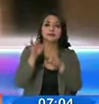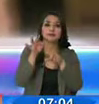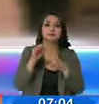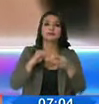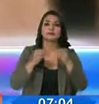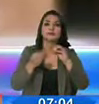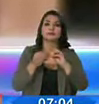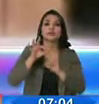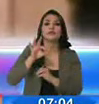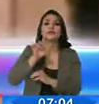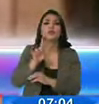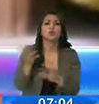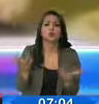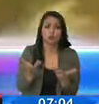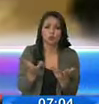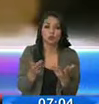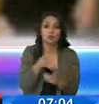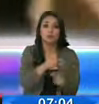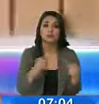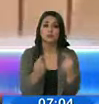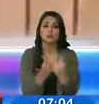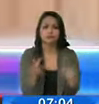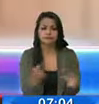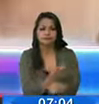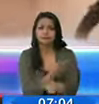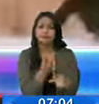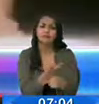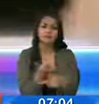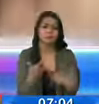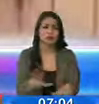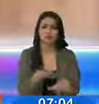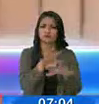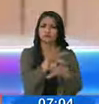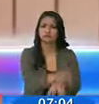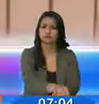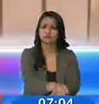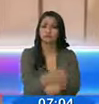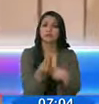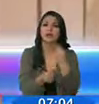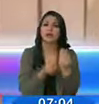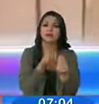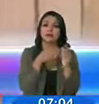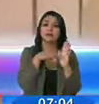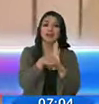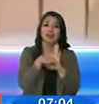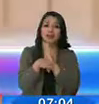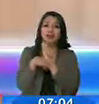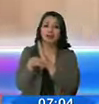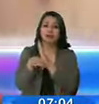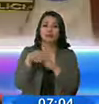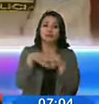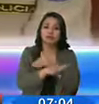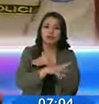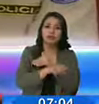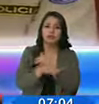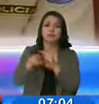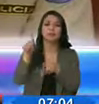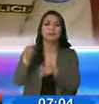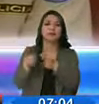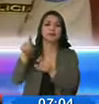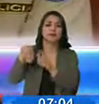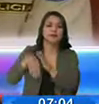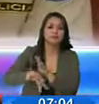mediante la cual se desarticuló a una presunta organización criminal dedicada al asalto y robo a entidades financieras. Hemos